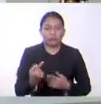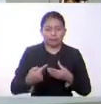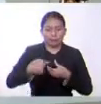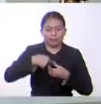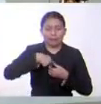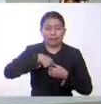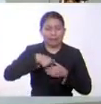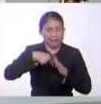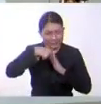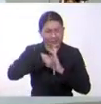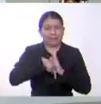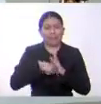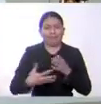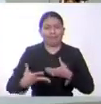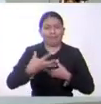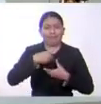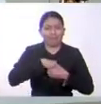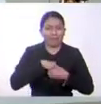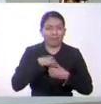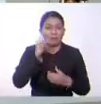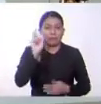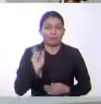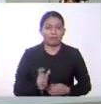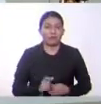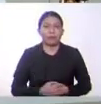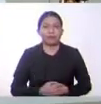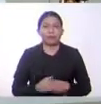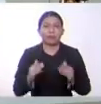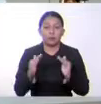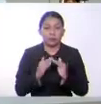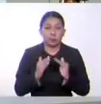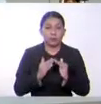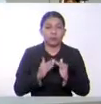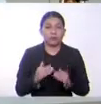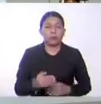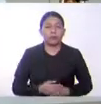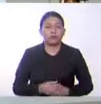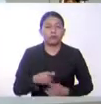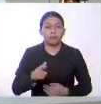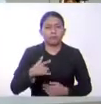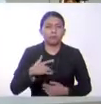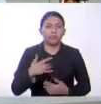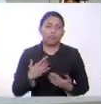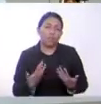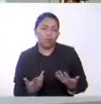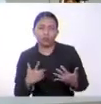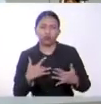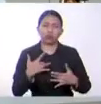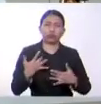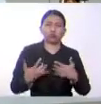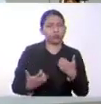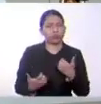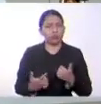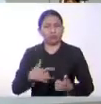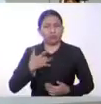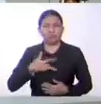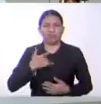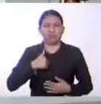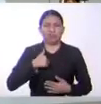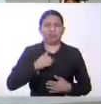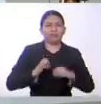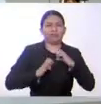a través de la palabra escrita. También hay un ánimo, ese ánimo o estado de ánimo es el